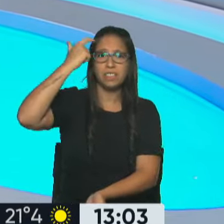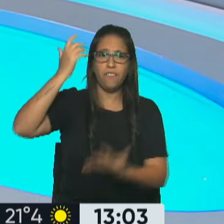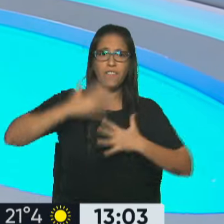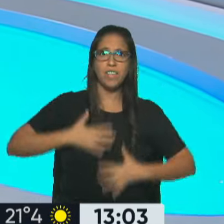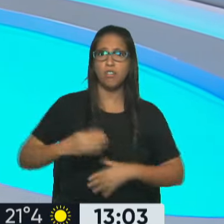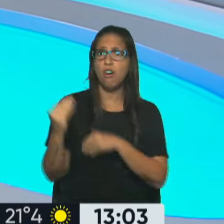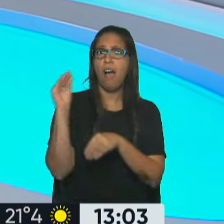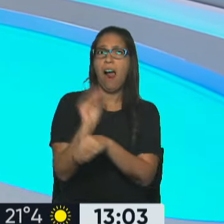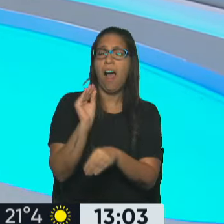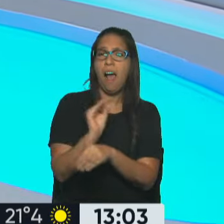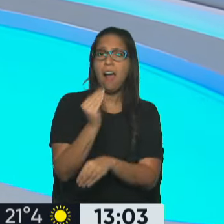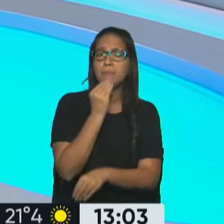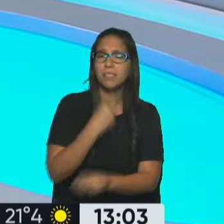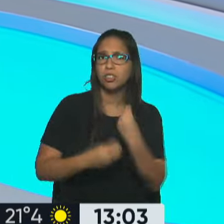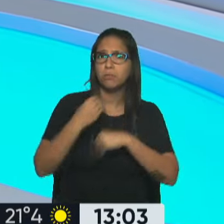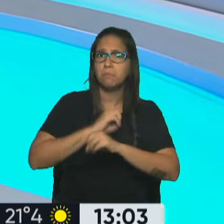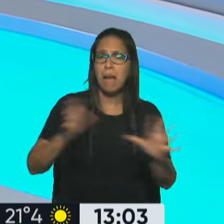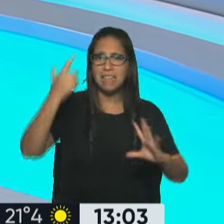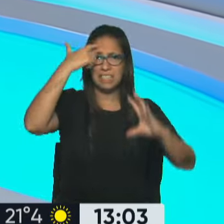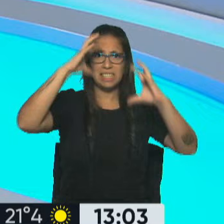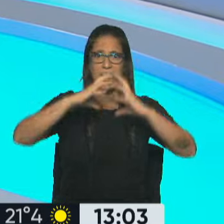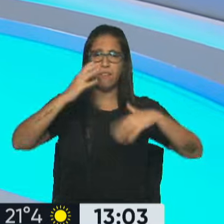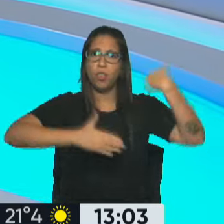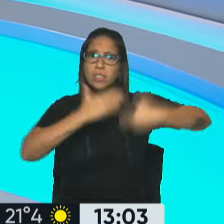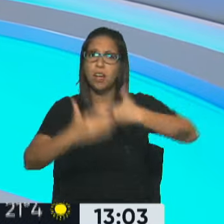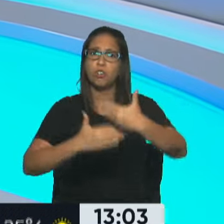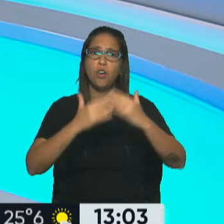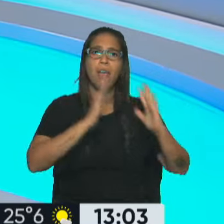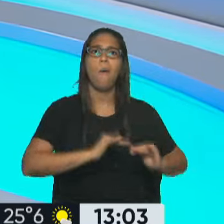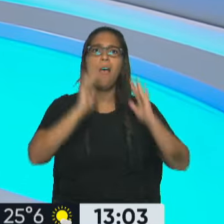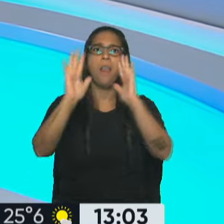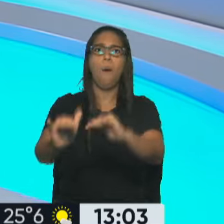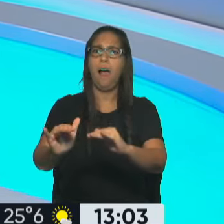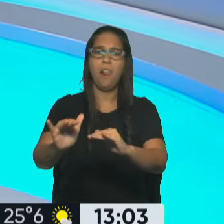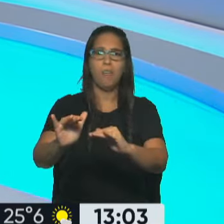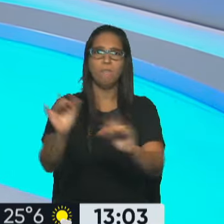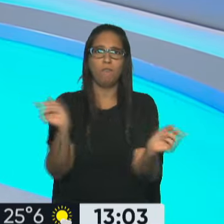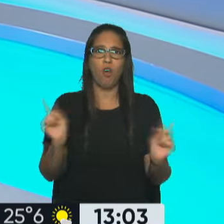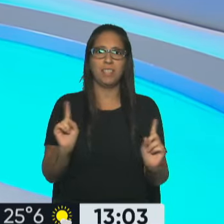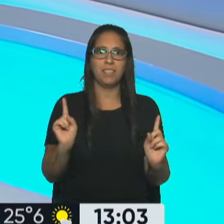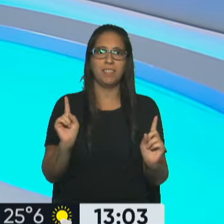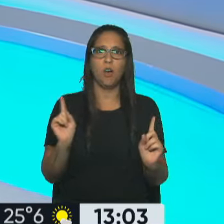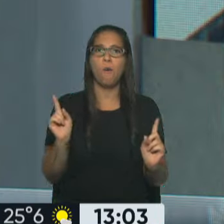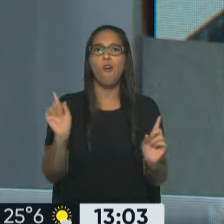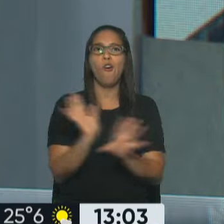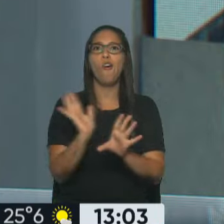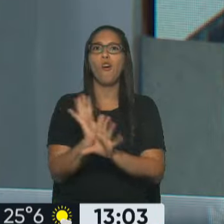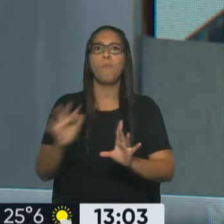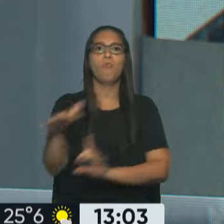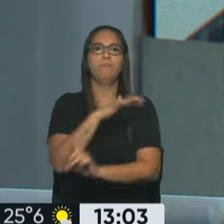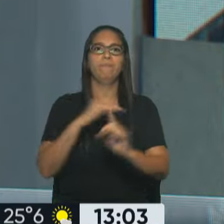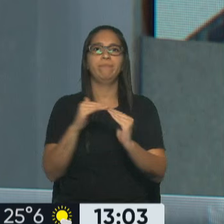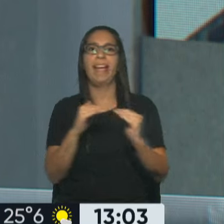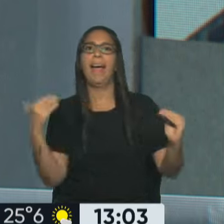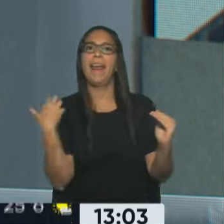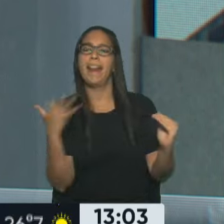mala alimentación, y su desarrollo cerebral no es el medio, no digamos normal o Sí, normal. el contexto social medio. a veces que no